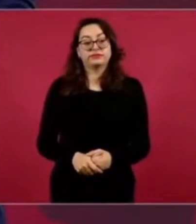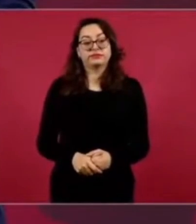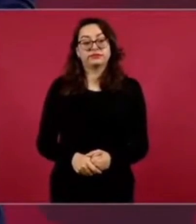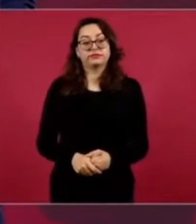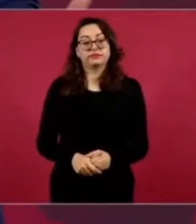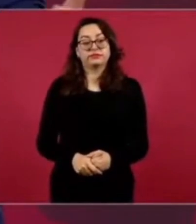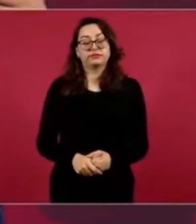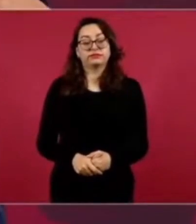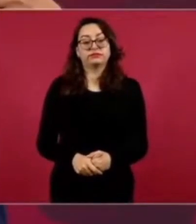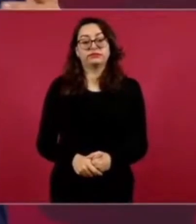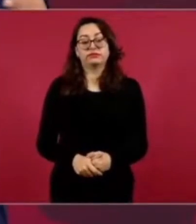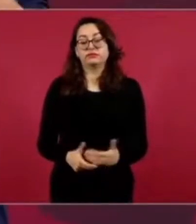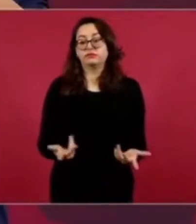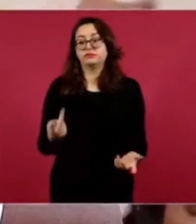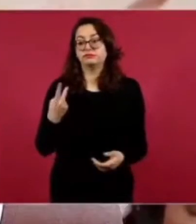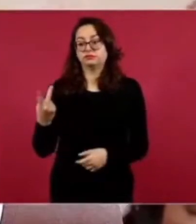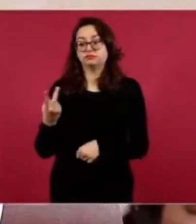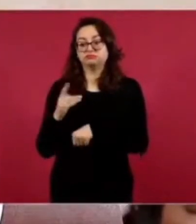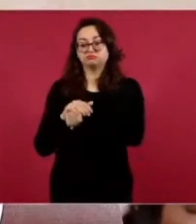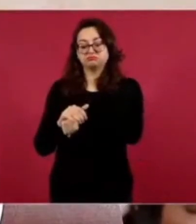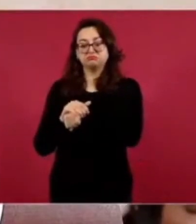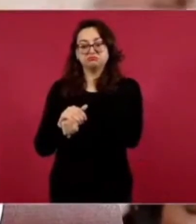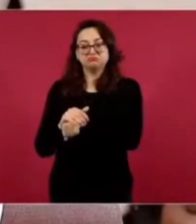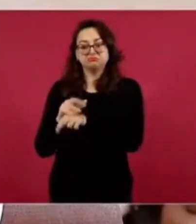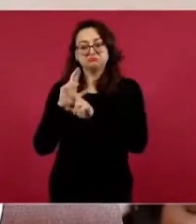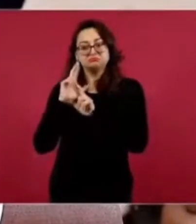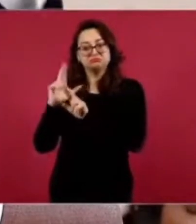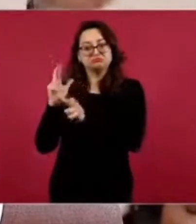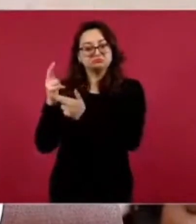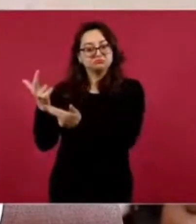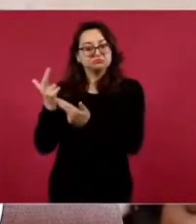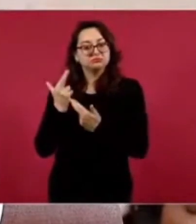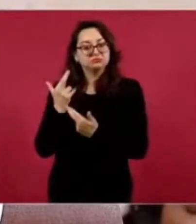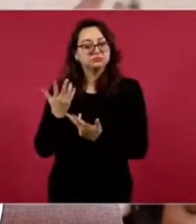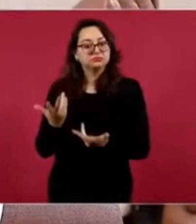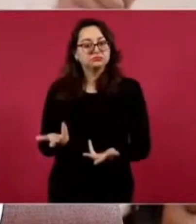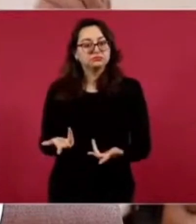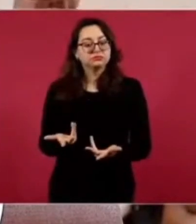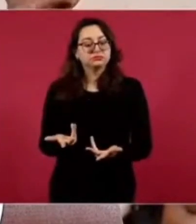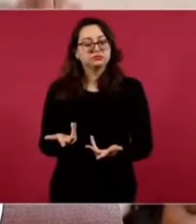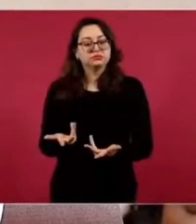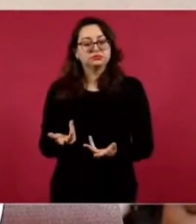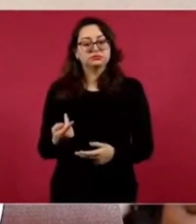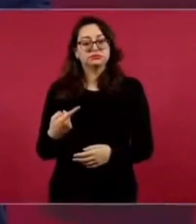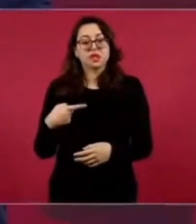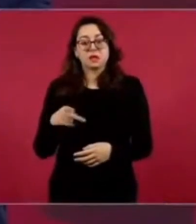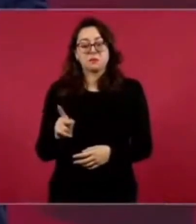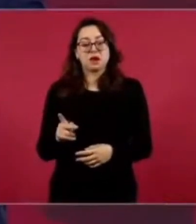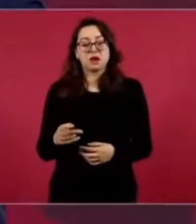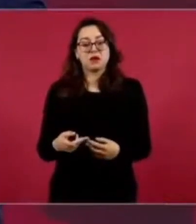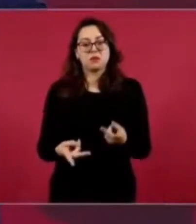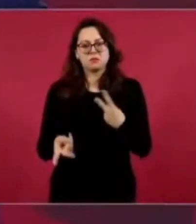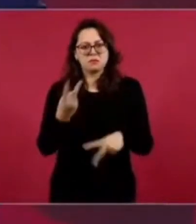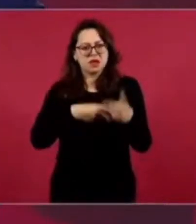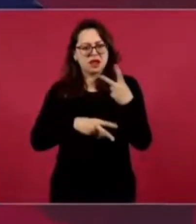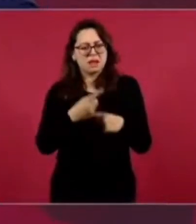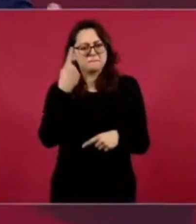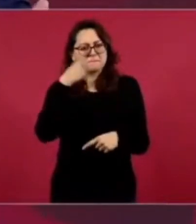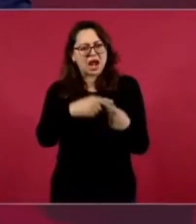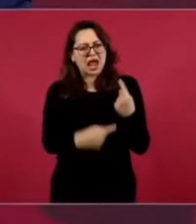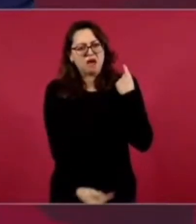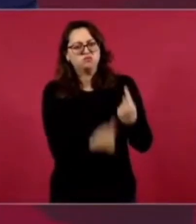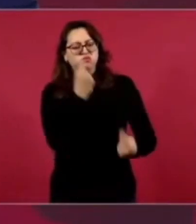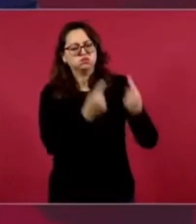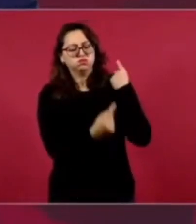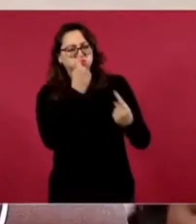si hay amistad y hay respeto, pero si me insultan, ¿cómo voy yo a recibir